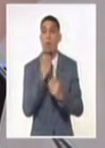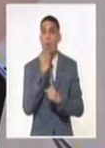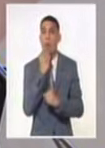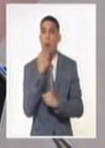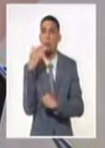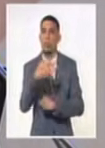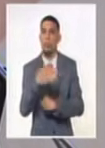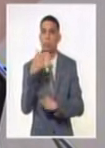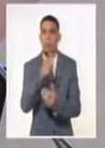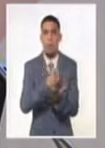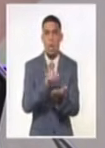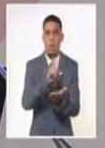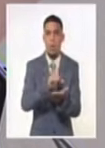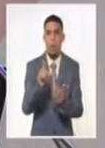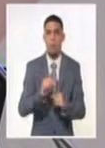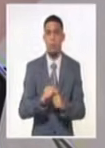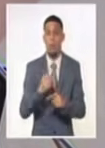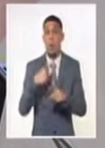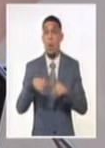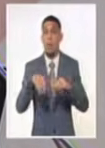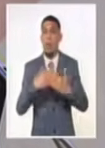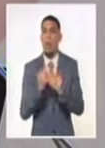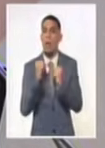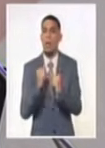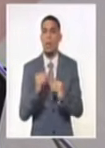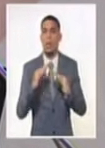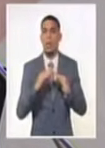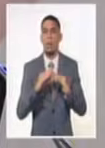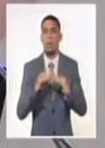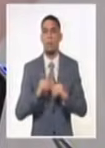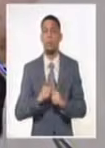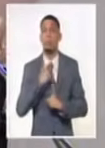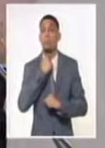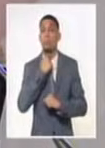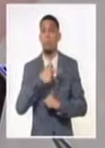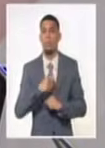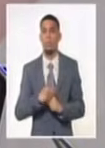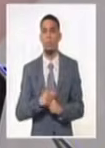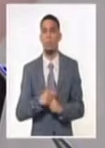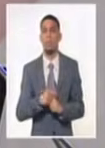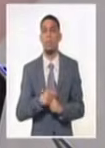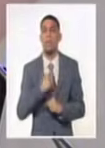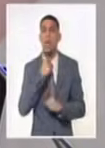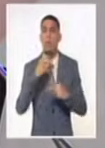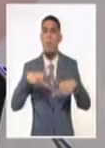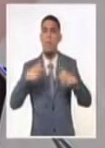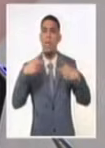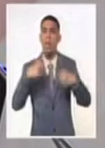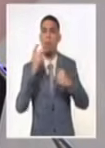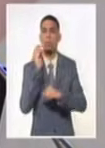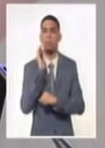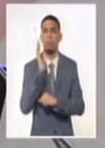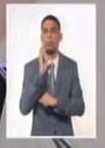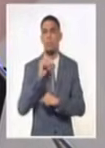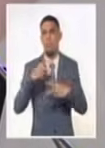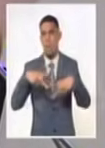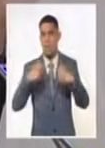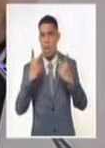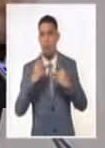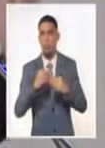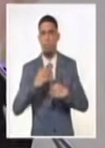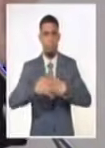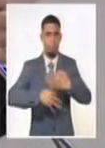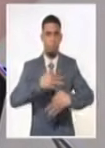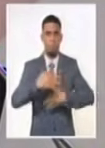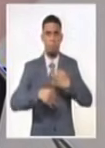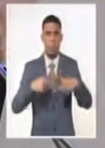determinadas situaciones. La educación semipresencial no es la que usan las plataformas. La educación semipresencial es la que cada